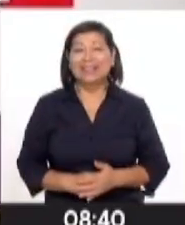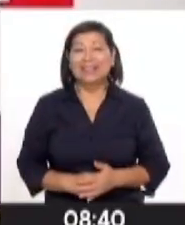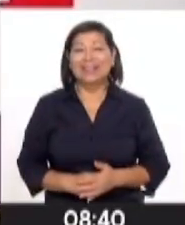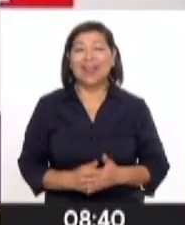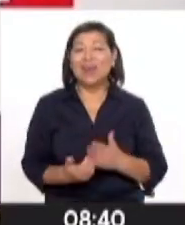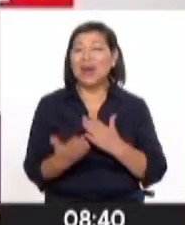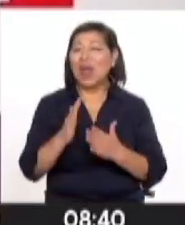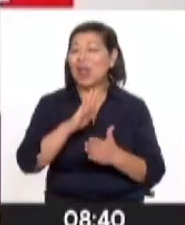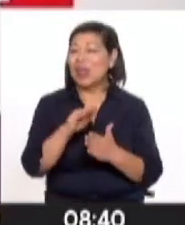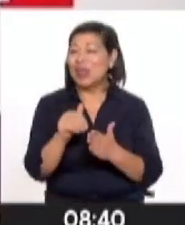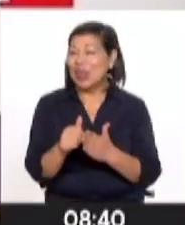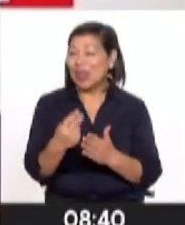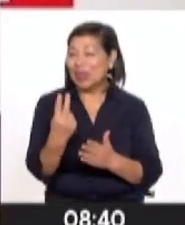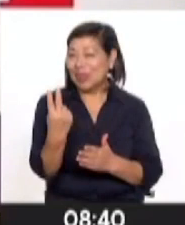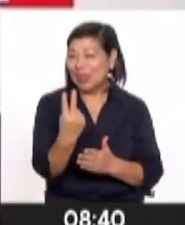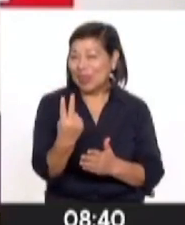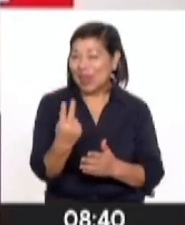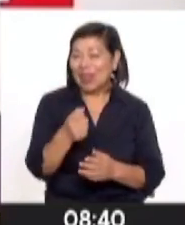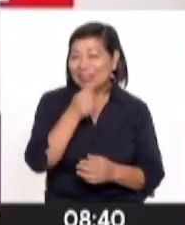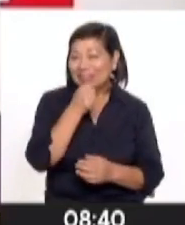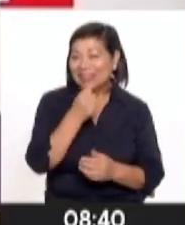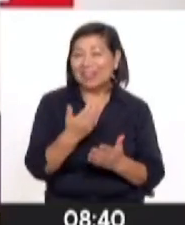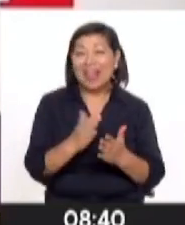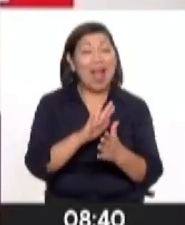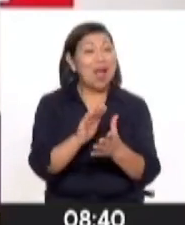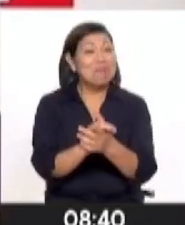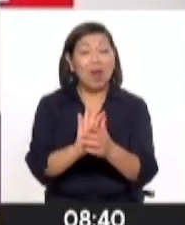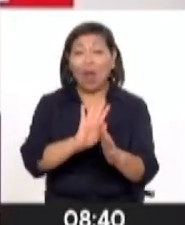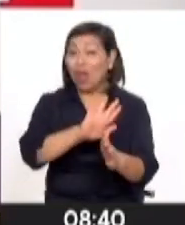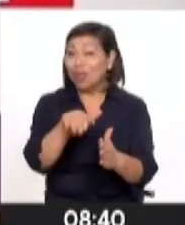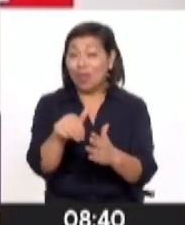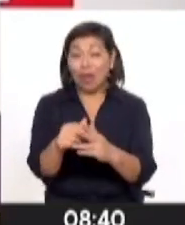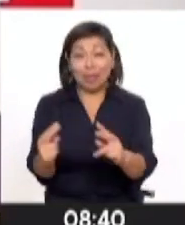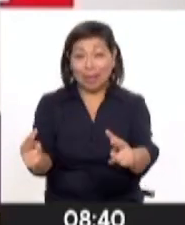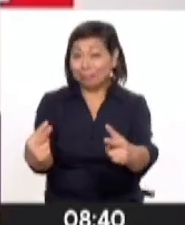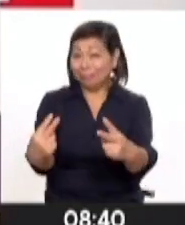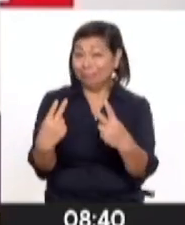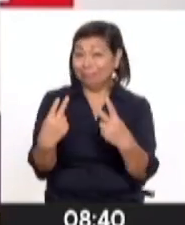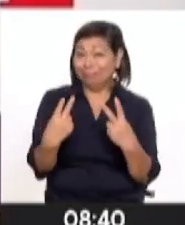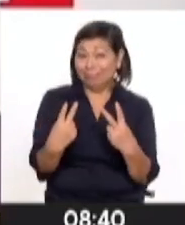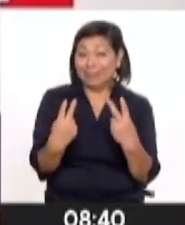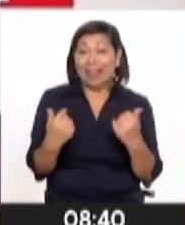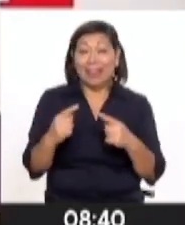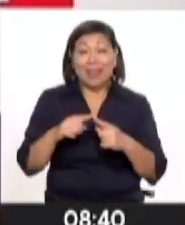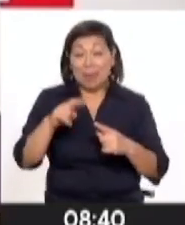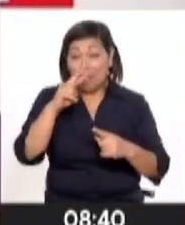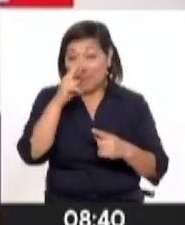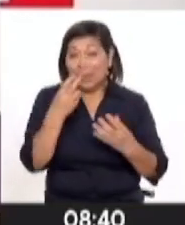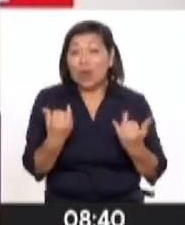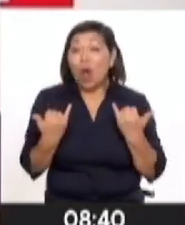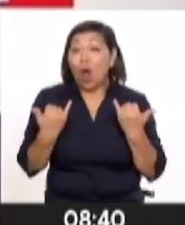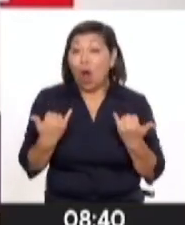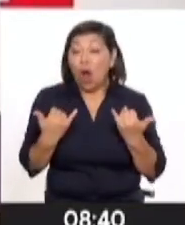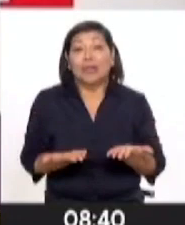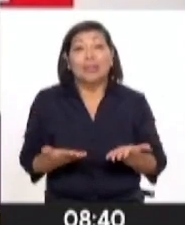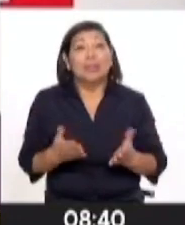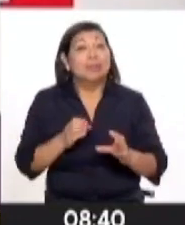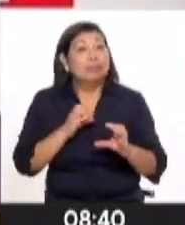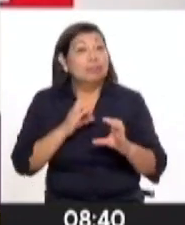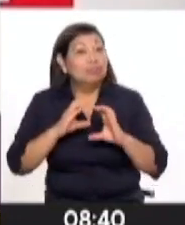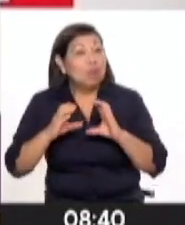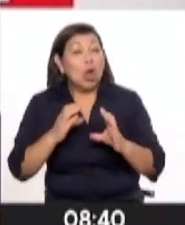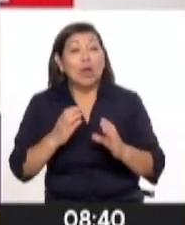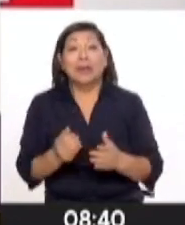tal? Buenos días, Jorge. Buenos días, Jennifer. Buenos días también a todos los que ya están sintonizando la señal de TV Perú. El día de hoy vamos a hablar acerca